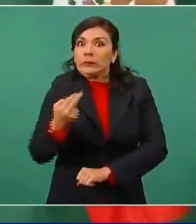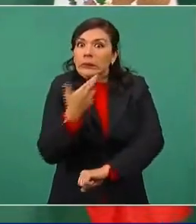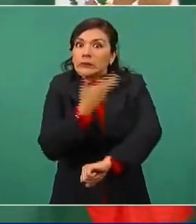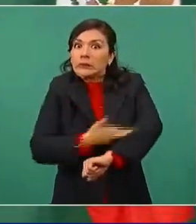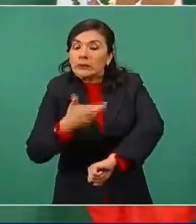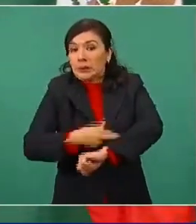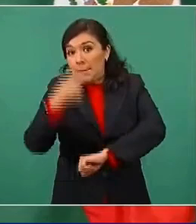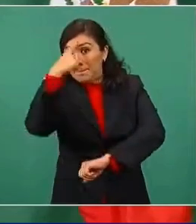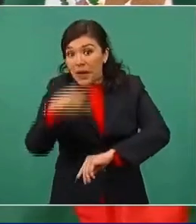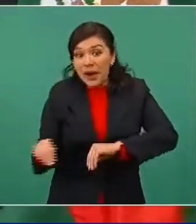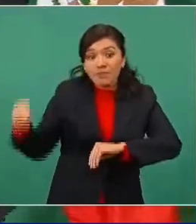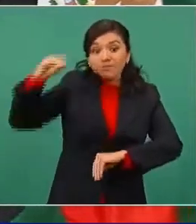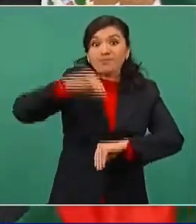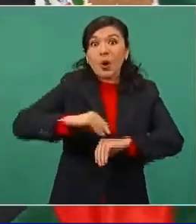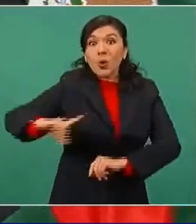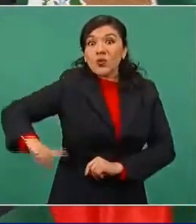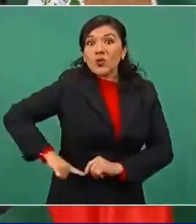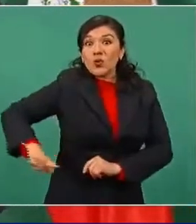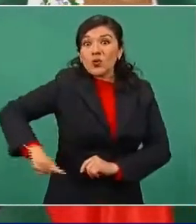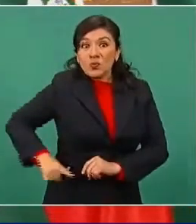entráramos al gobierno